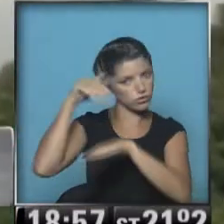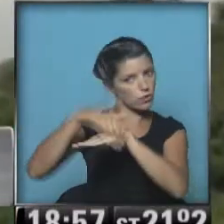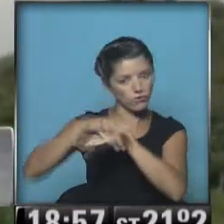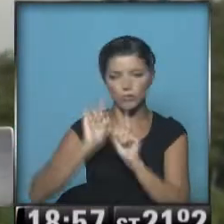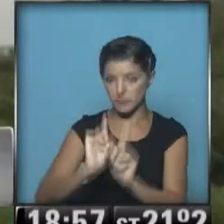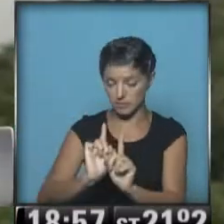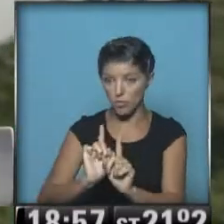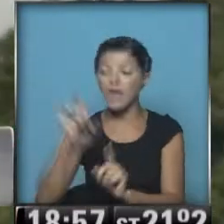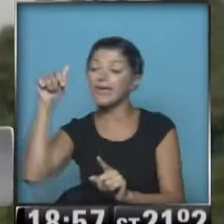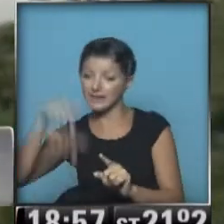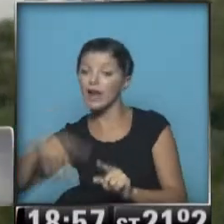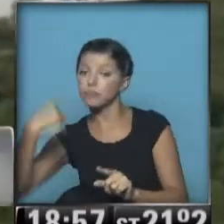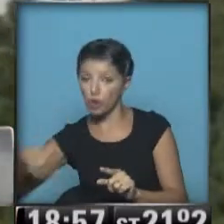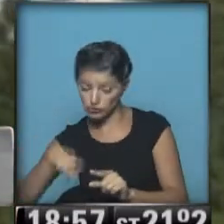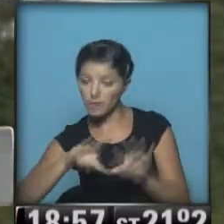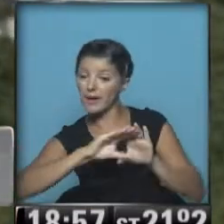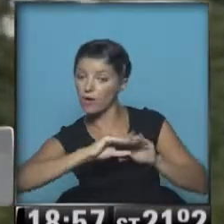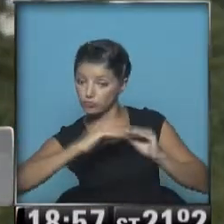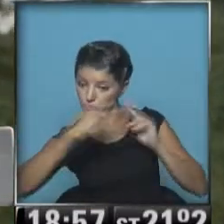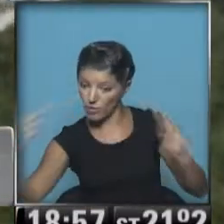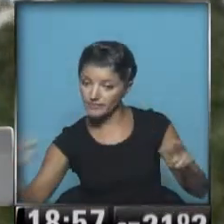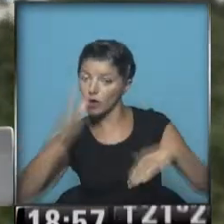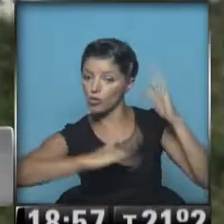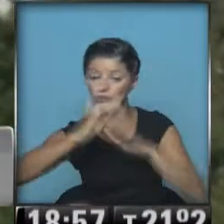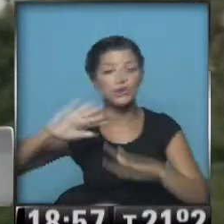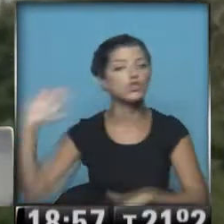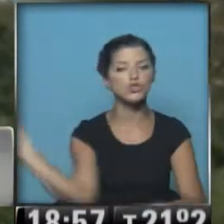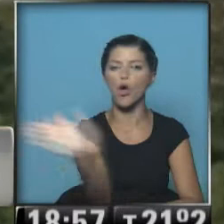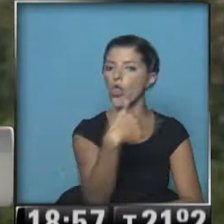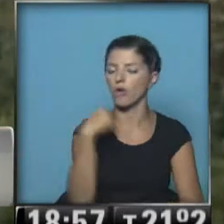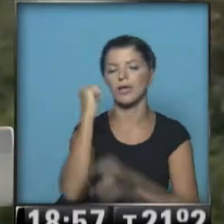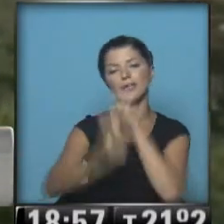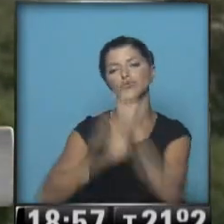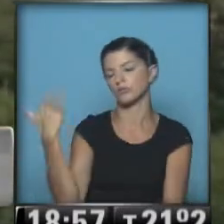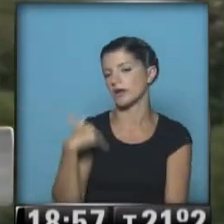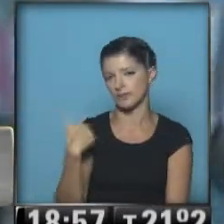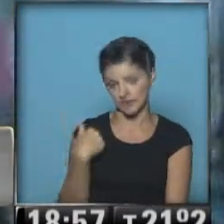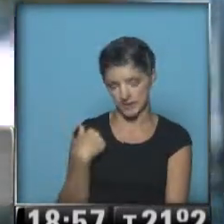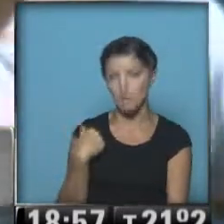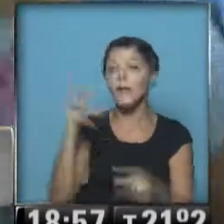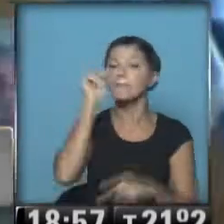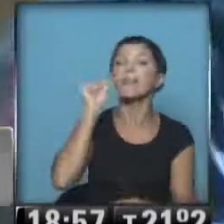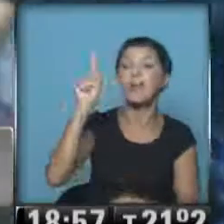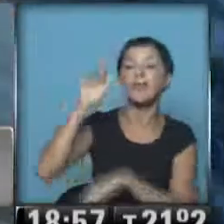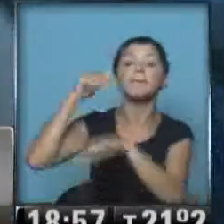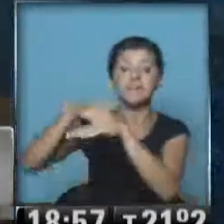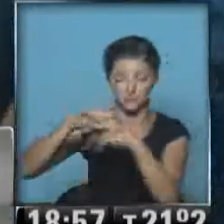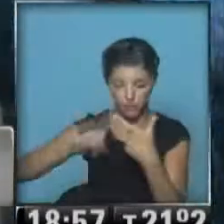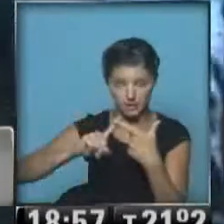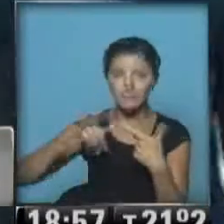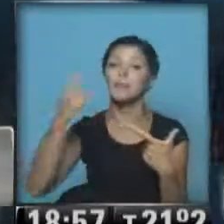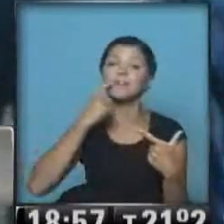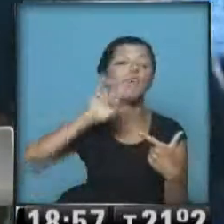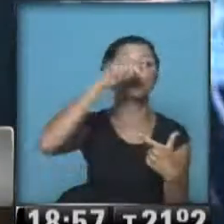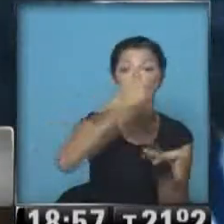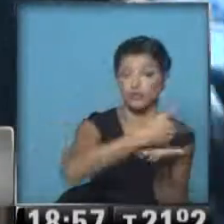usó para esta construcción de estas pasarelas es totalmente industria argentina. La madera es de Misiones, el metal es de otros sectores